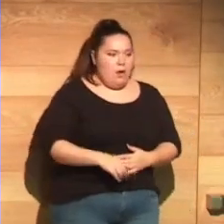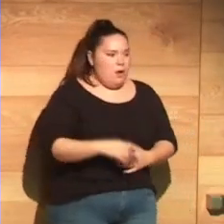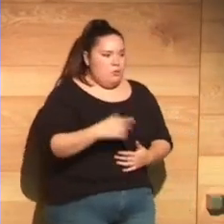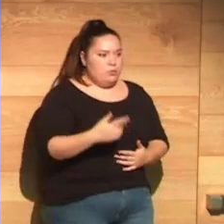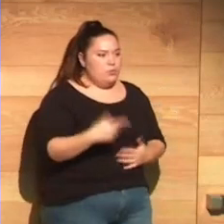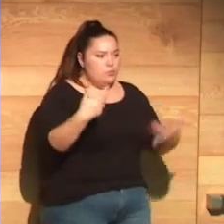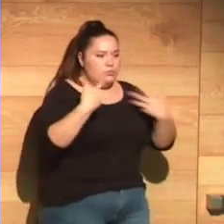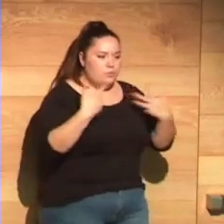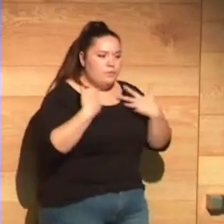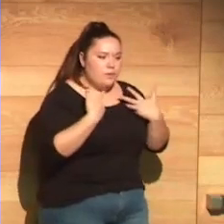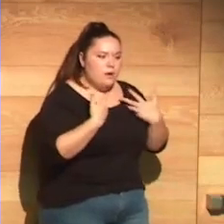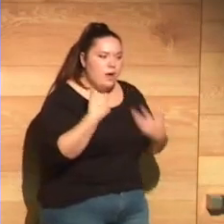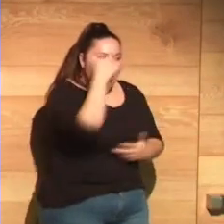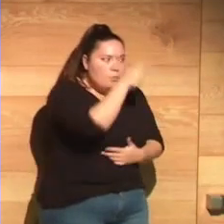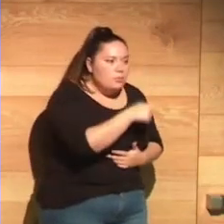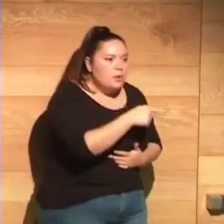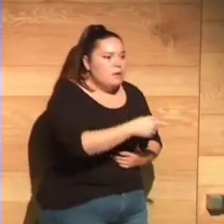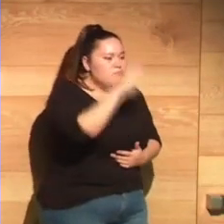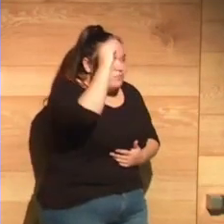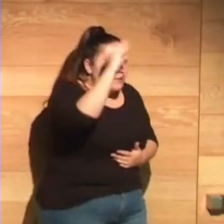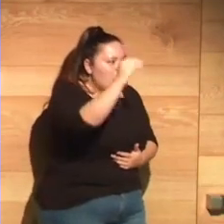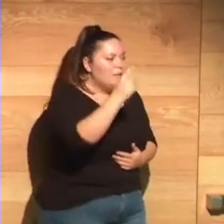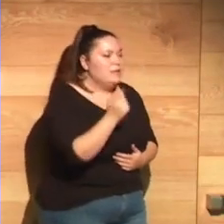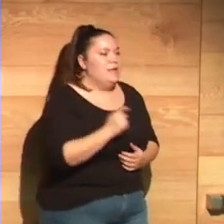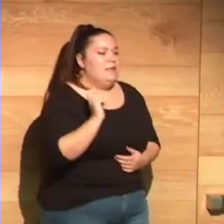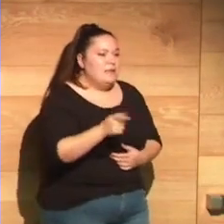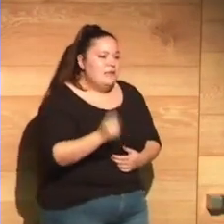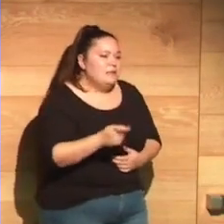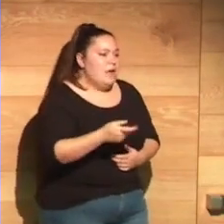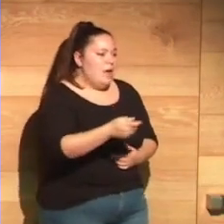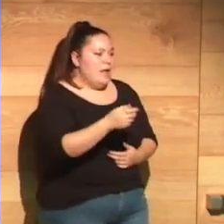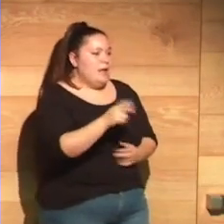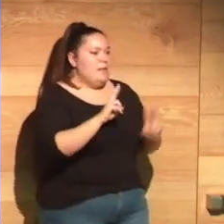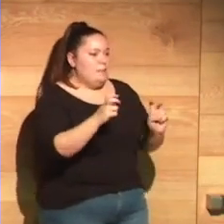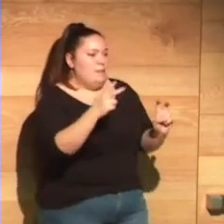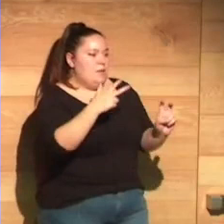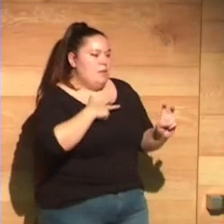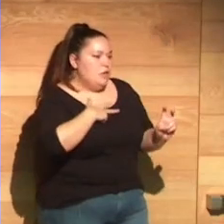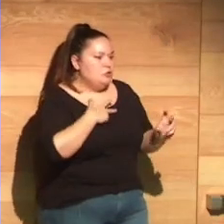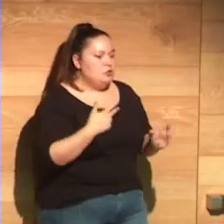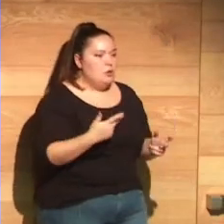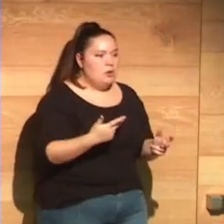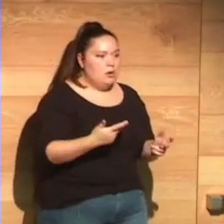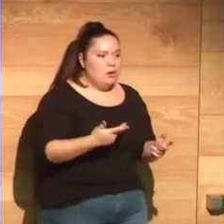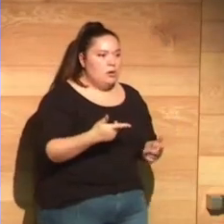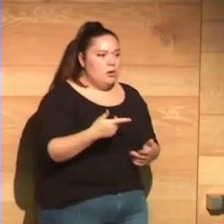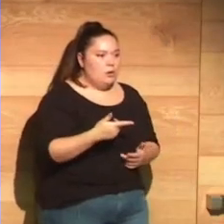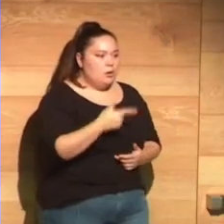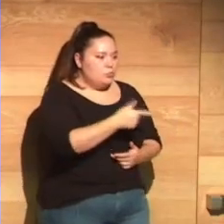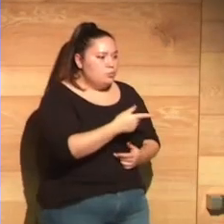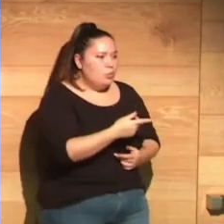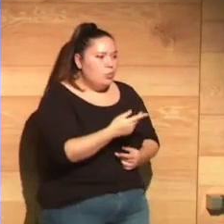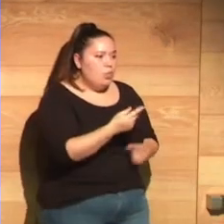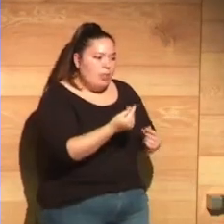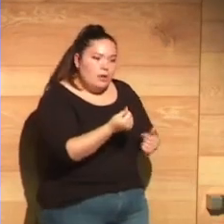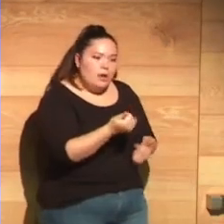huelga y él no, y ahí ella sufre como un shock de decir, vamos a ver, que yo estoy con un hombre que es súper inteligente, que siempre me ha